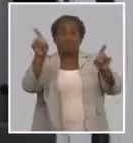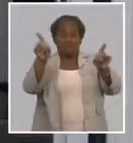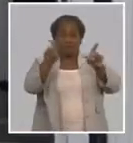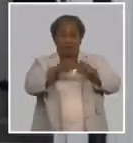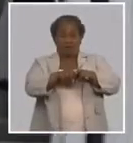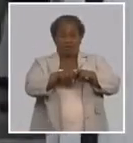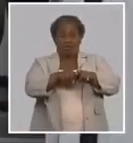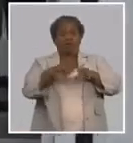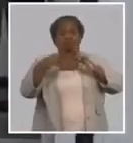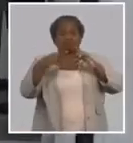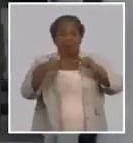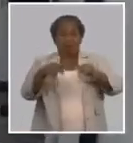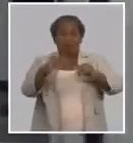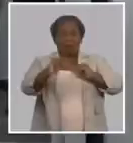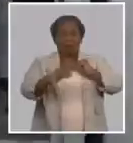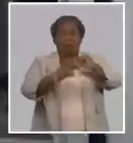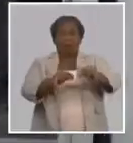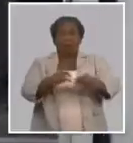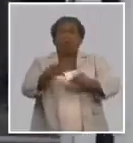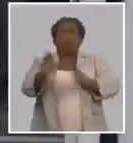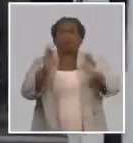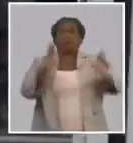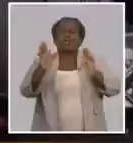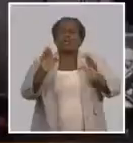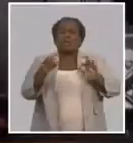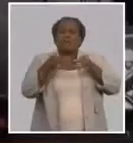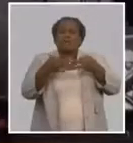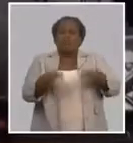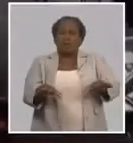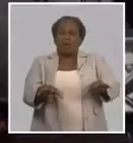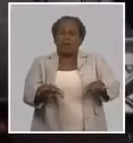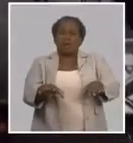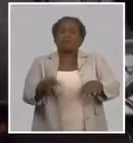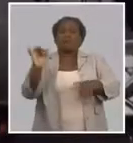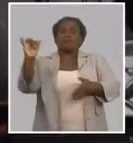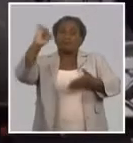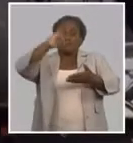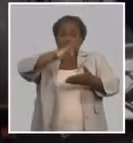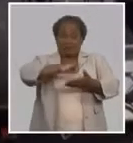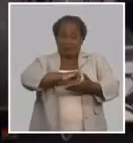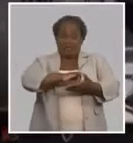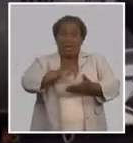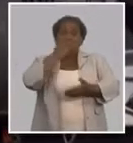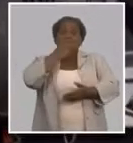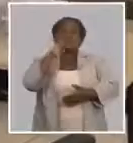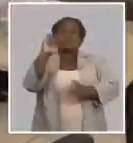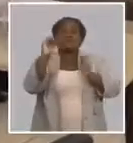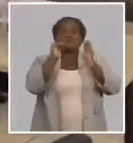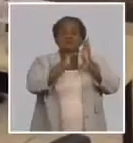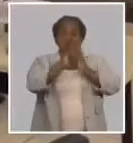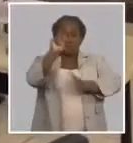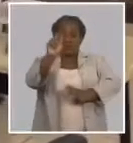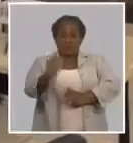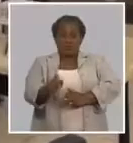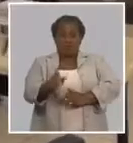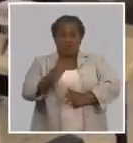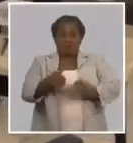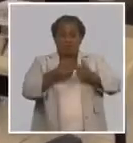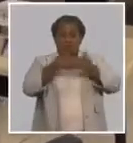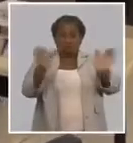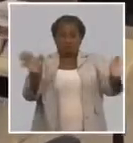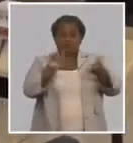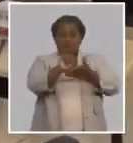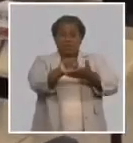retoma de forma paulatina la normalidad por la terminal entraron al país más de 6.000 pasajeros desde la reapertura del